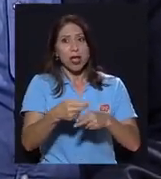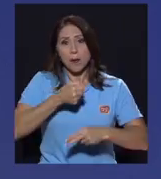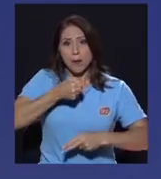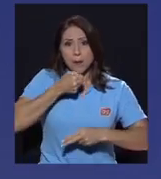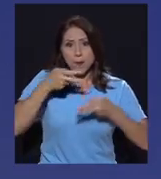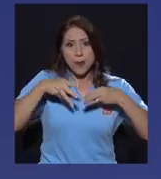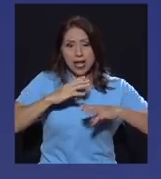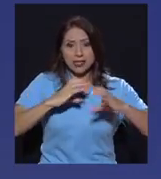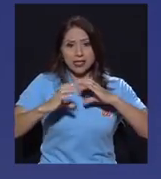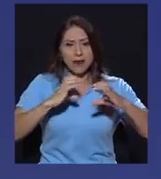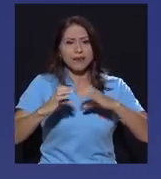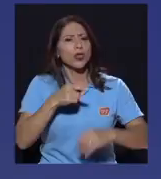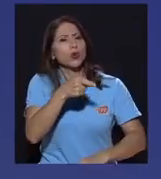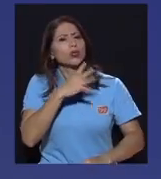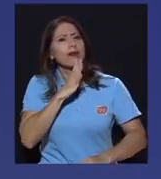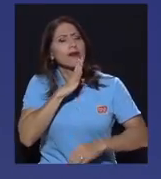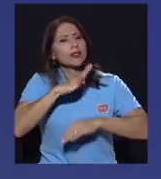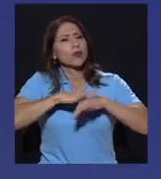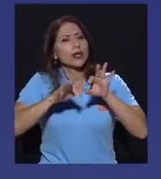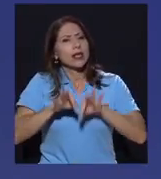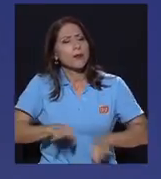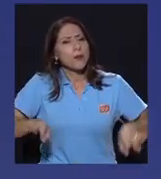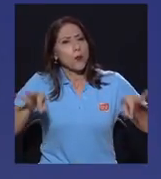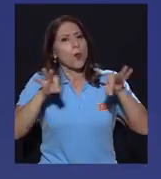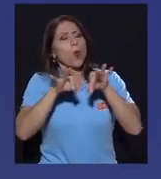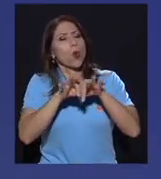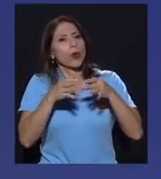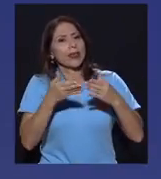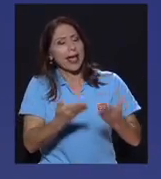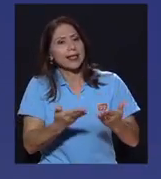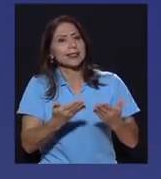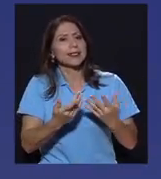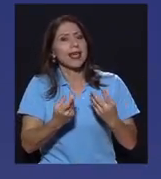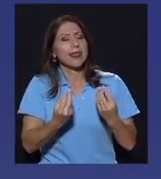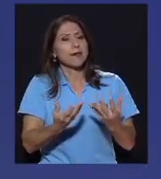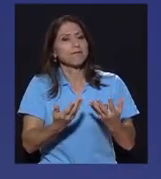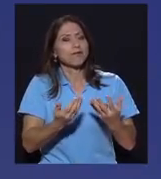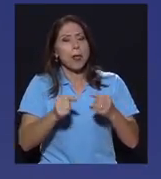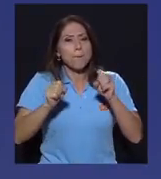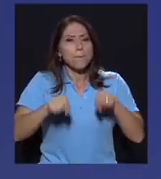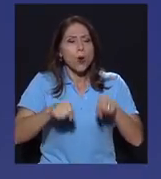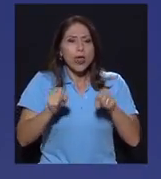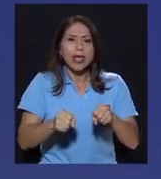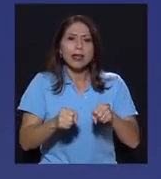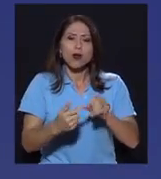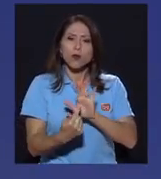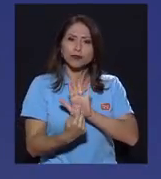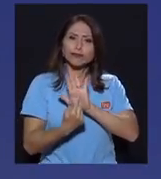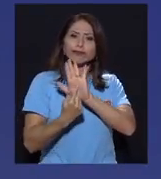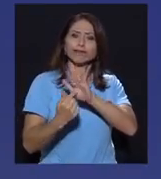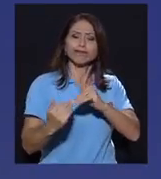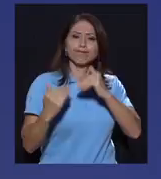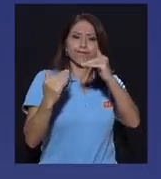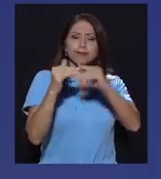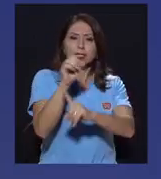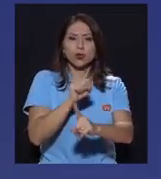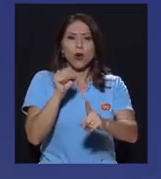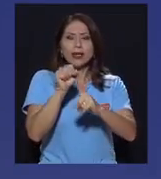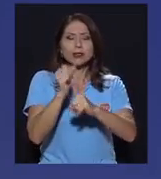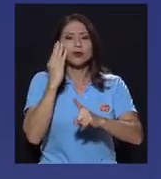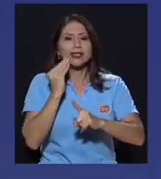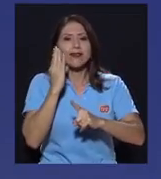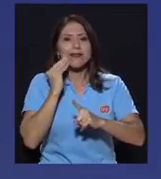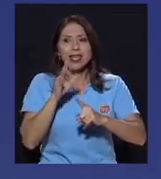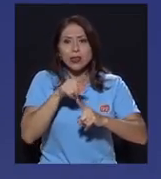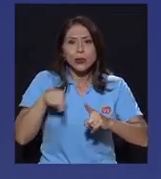prensa 'don mario' usted hablaba sobre la importancia en este caso específico de poder reivindicar la situación que está viviendo un sector de